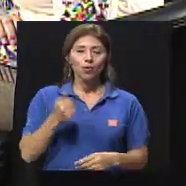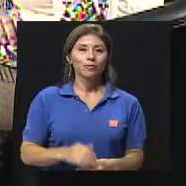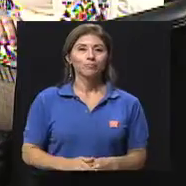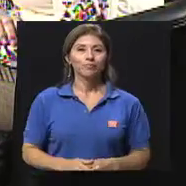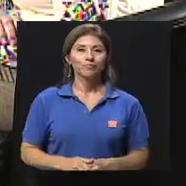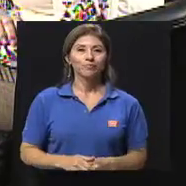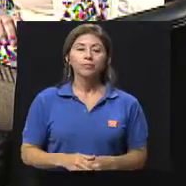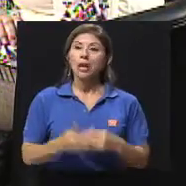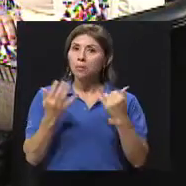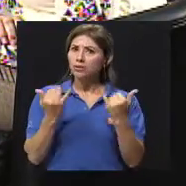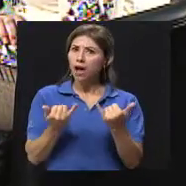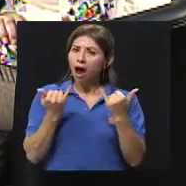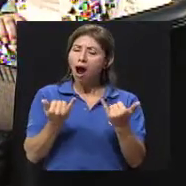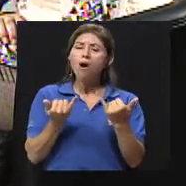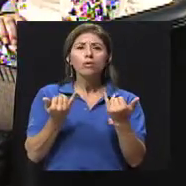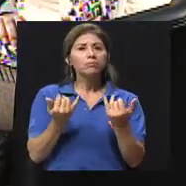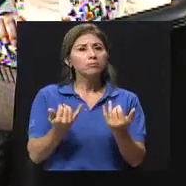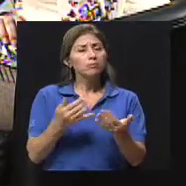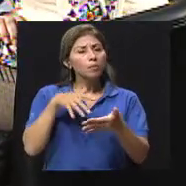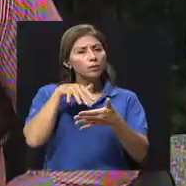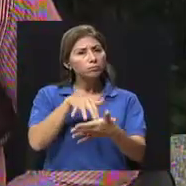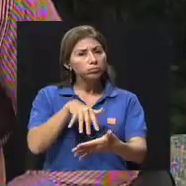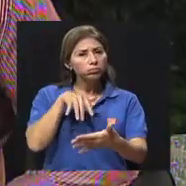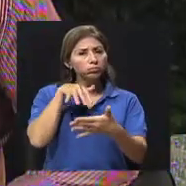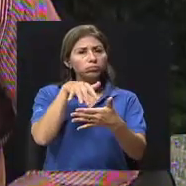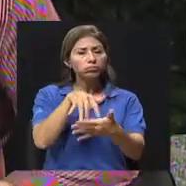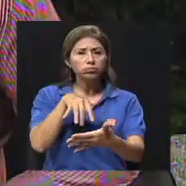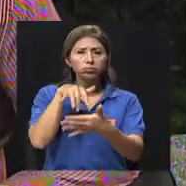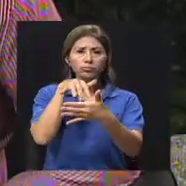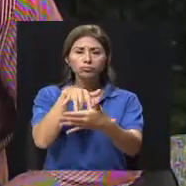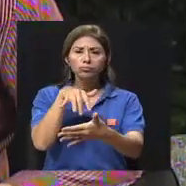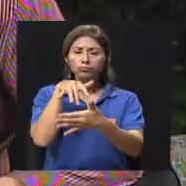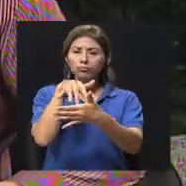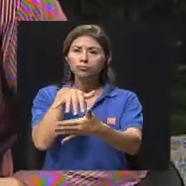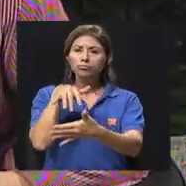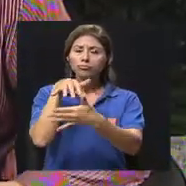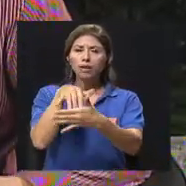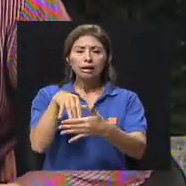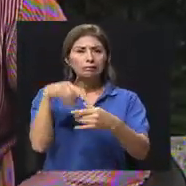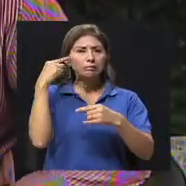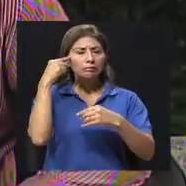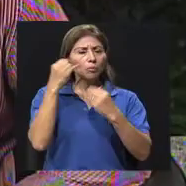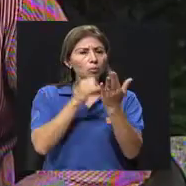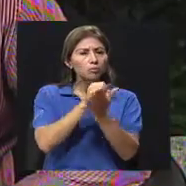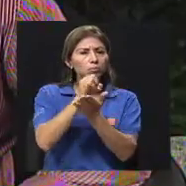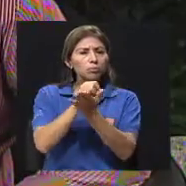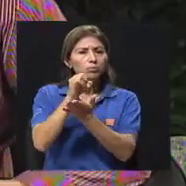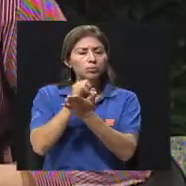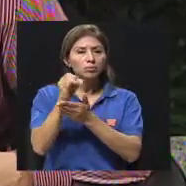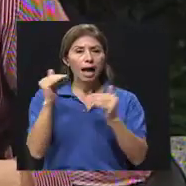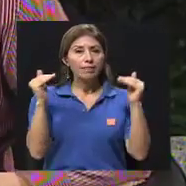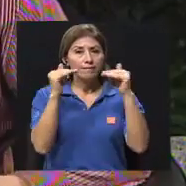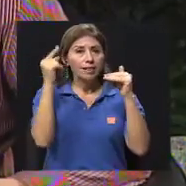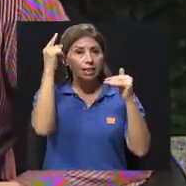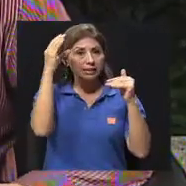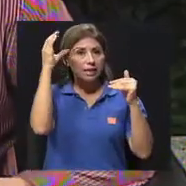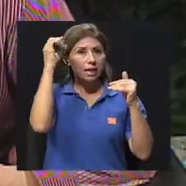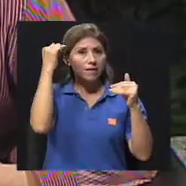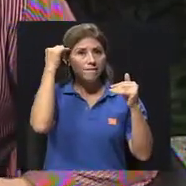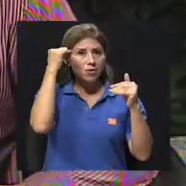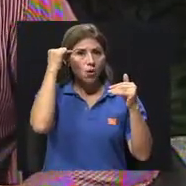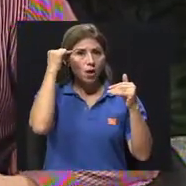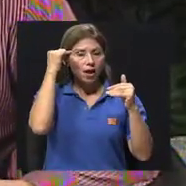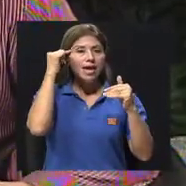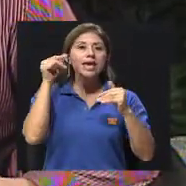que ahorita se van desarrollando día con día a nivel de cerebro y todo lo que respecta a la neurociencia nos van diciendo